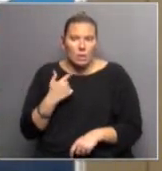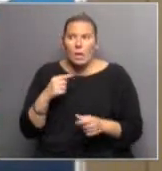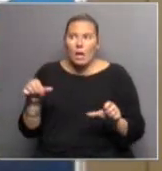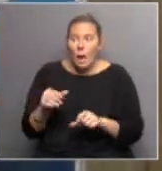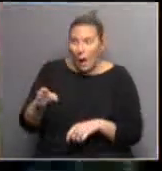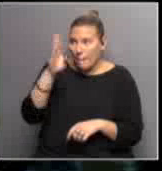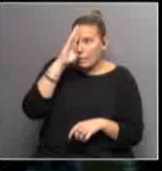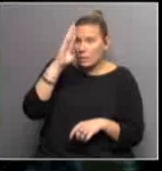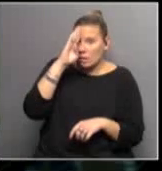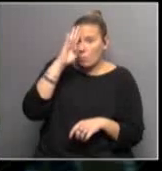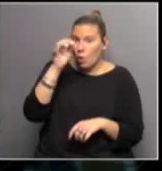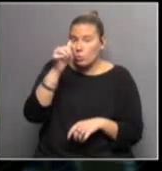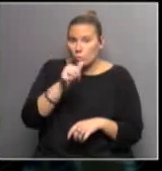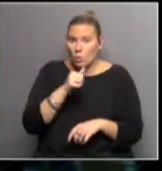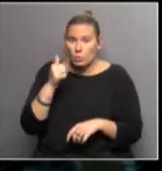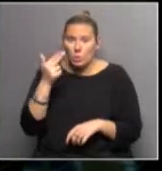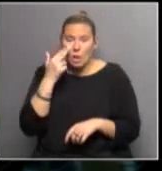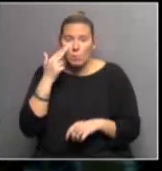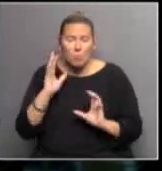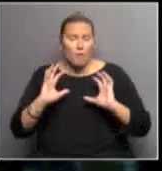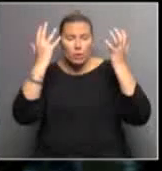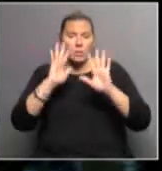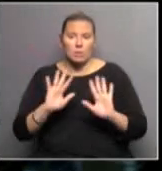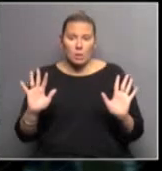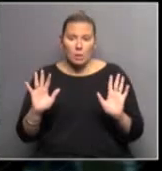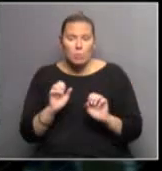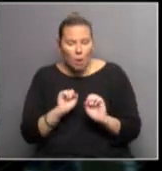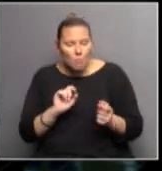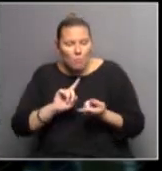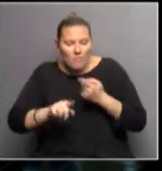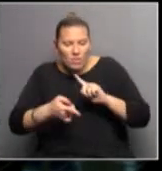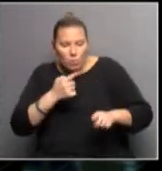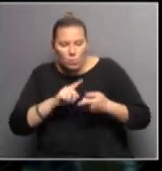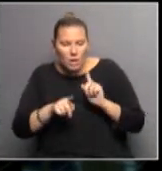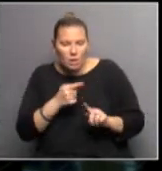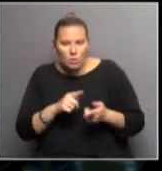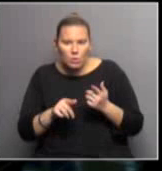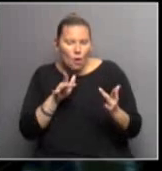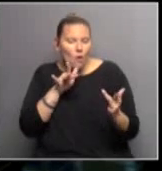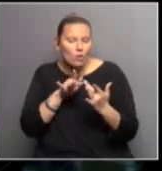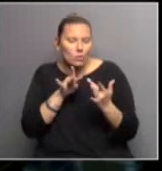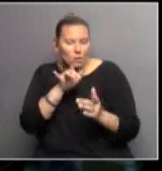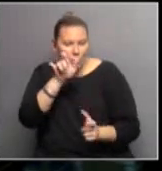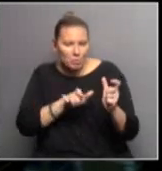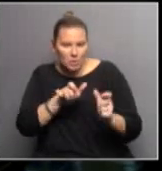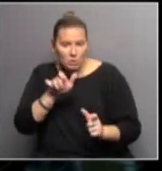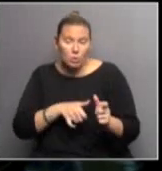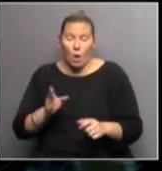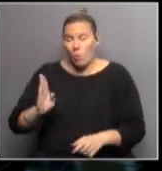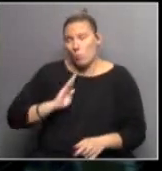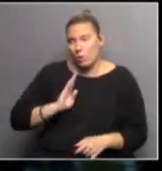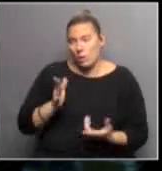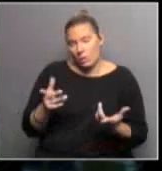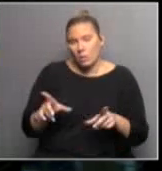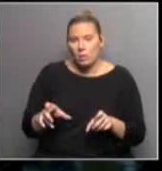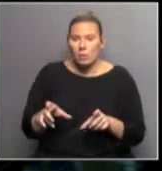aprendamos a resolver conflictos con violencia y aprendamos a vincularnos con otras personas, inclusive con las mujeres, por